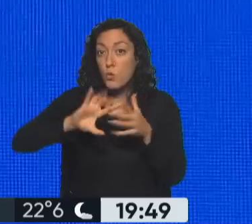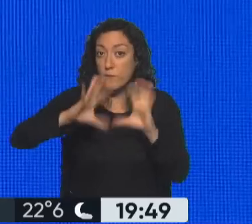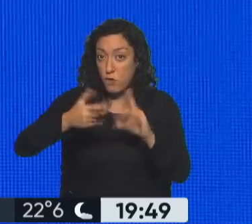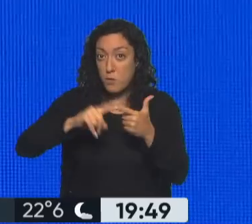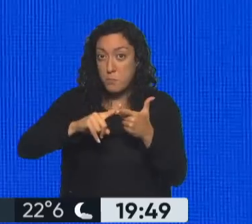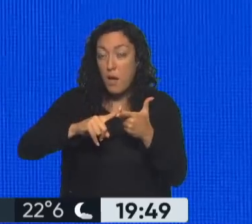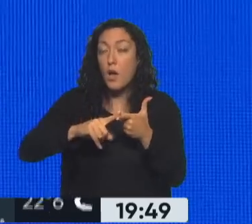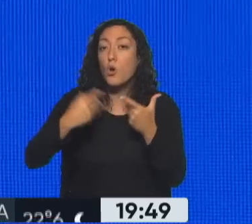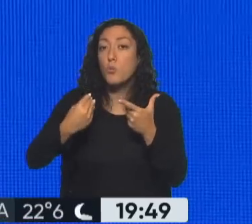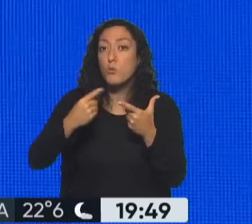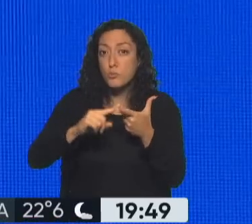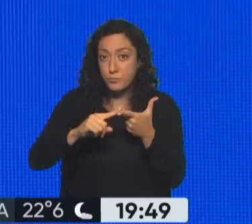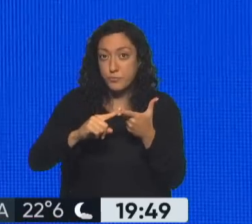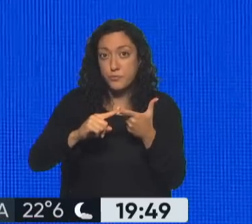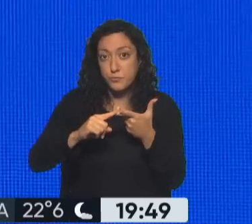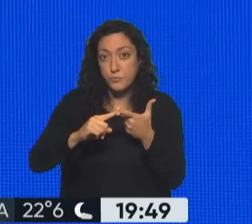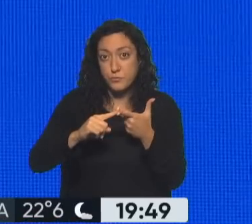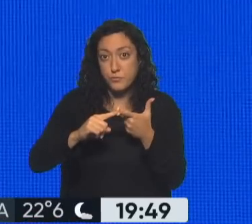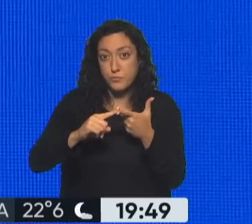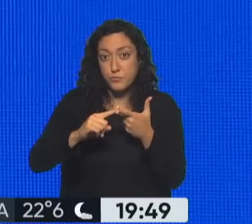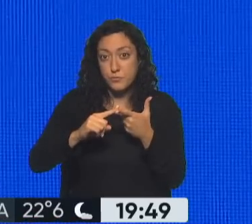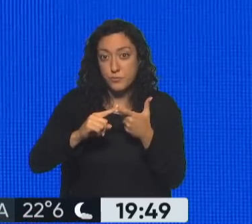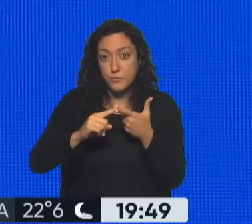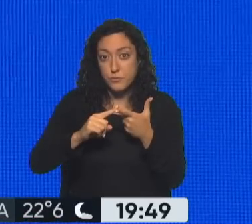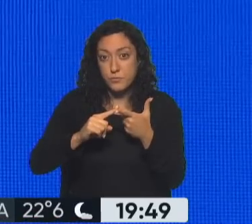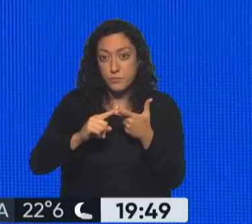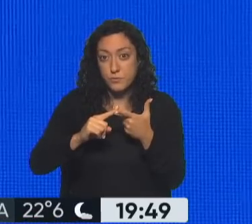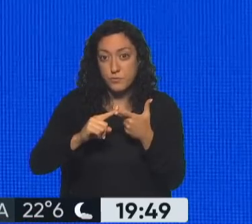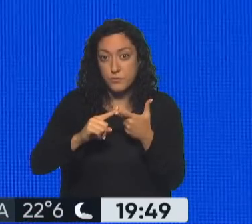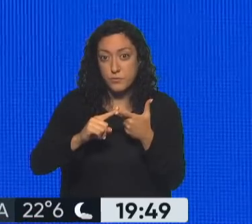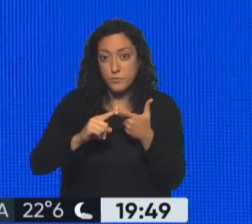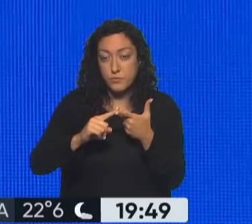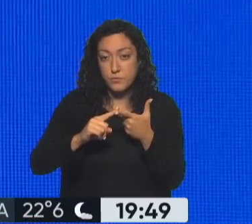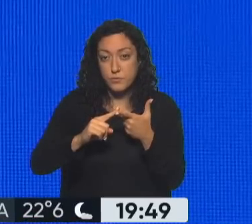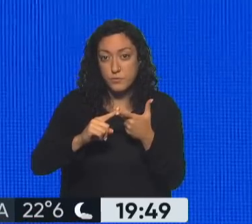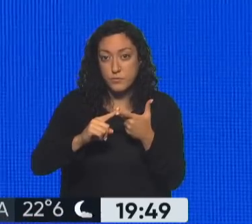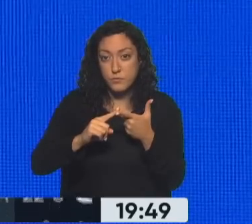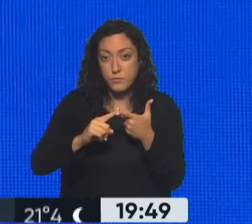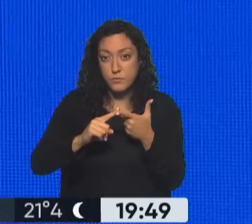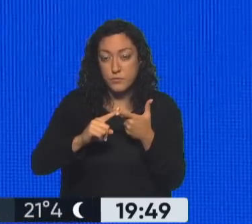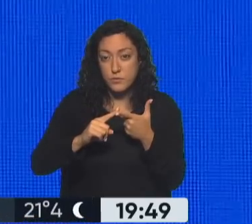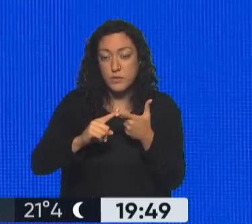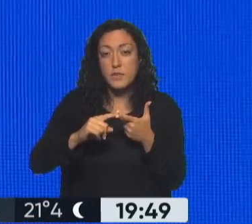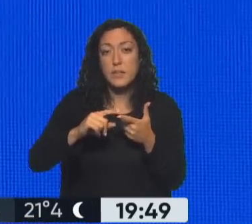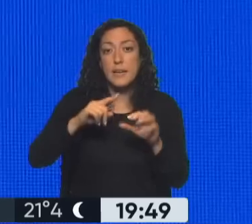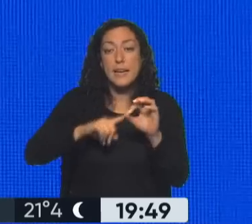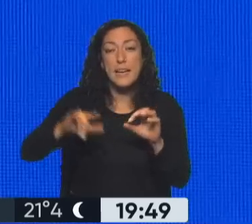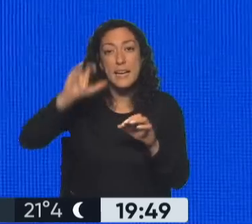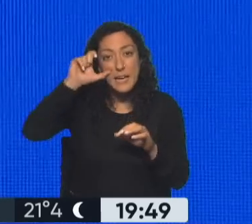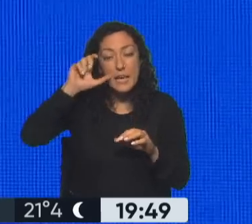que se utiliza es el reconocer como un quebranto los